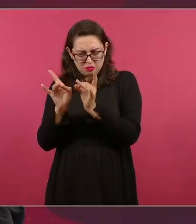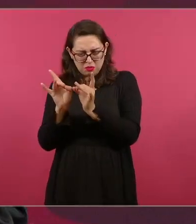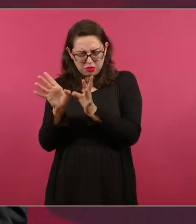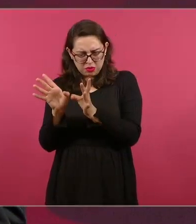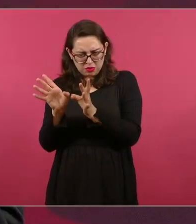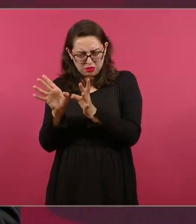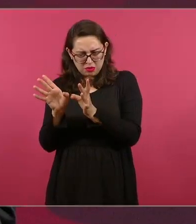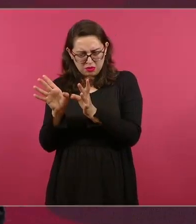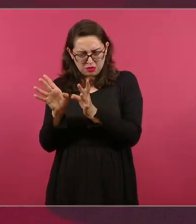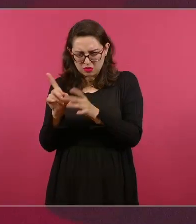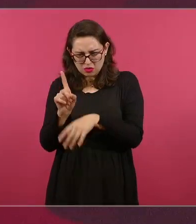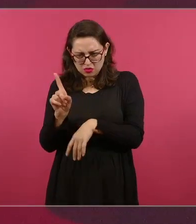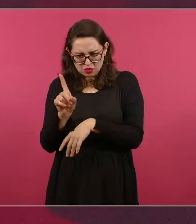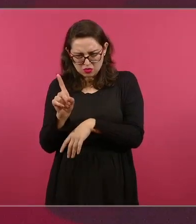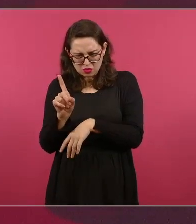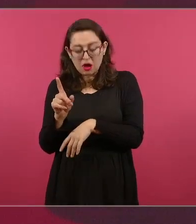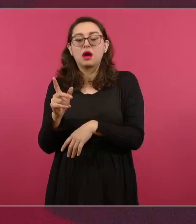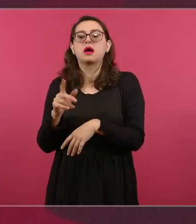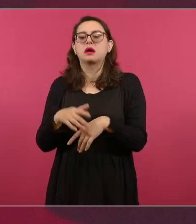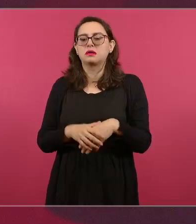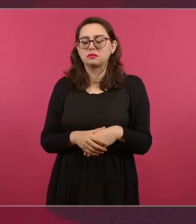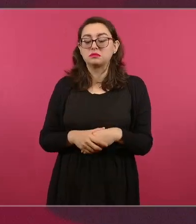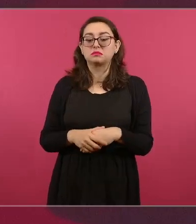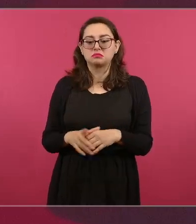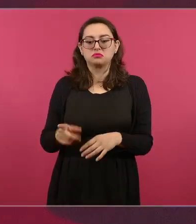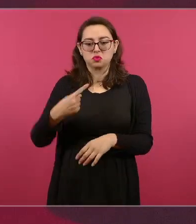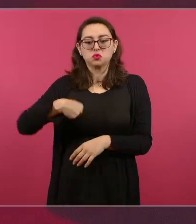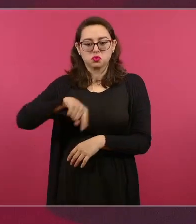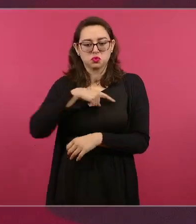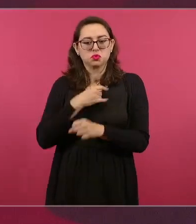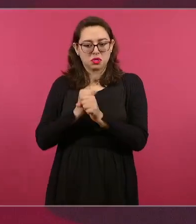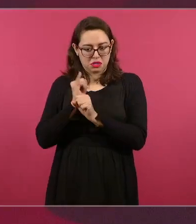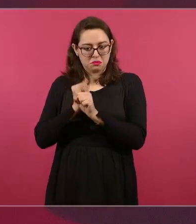algo así, parecido. Bueno, lo vemos.